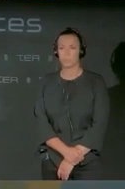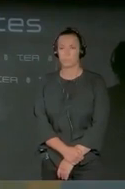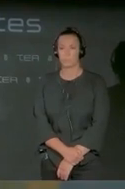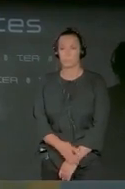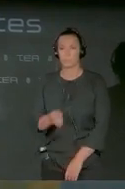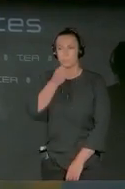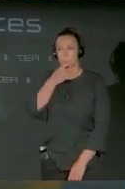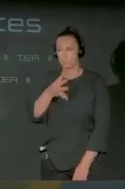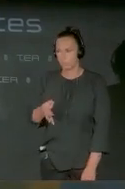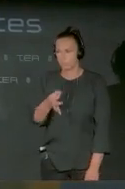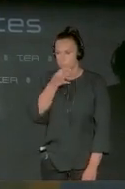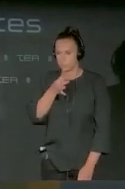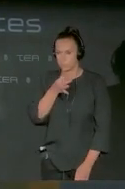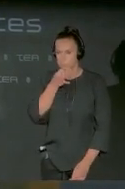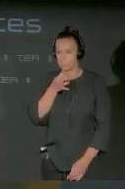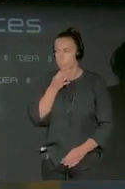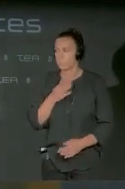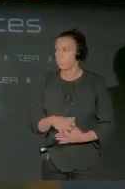Buenas tardes.